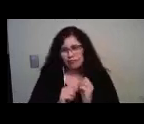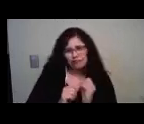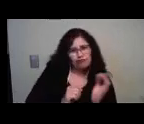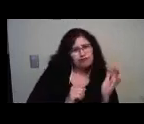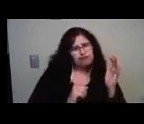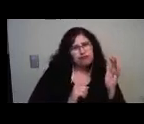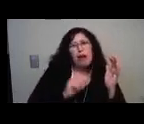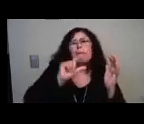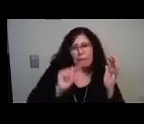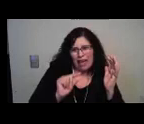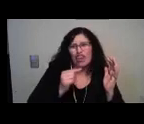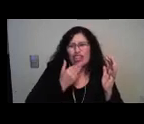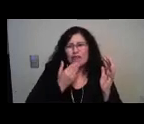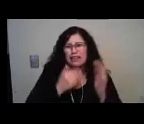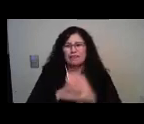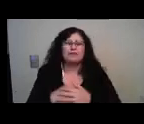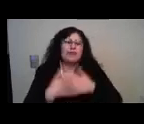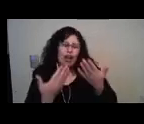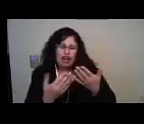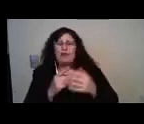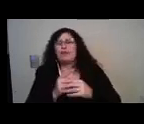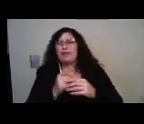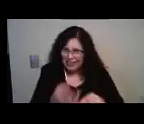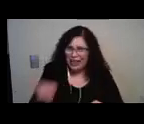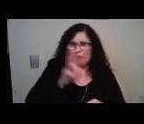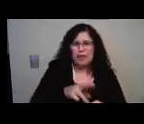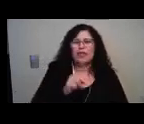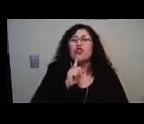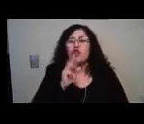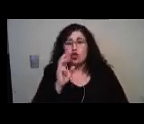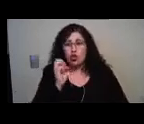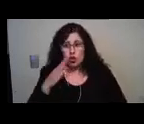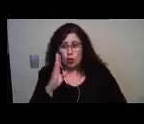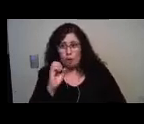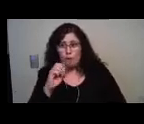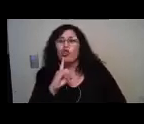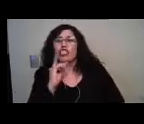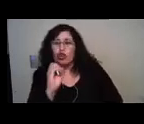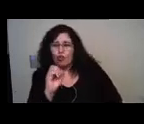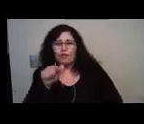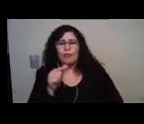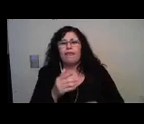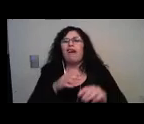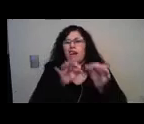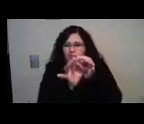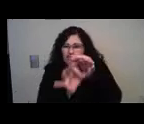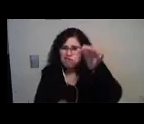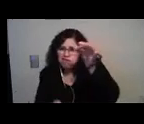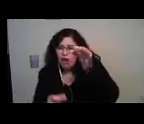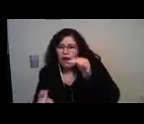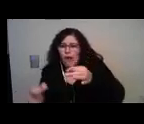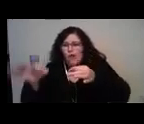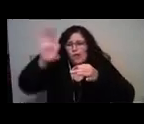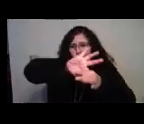Entonces, vuelvo a resumir, los trombóticos se forma un trombo, ¿cierto? En la región, en un vaso sanguíneo cercano